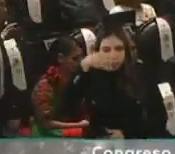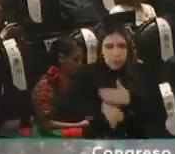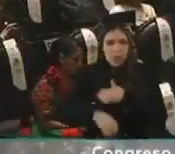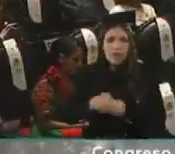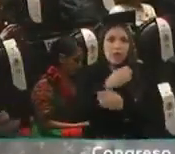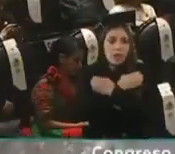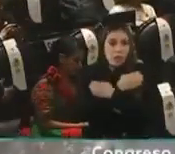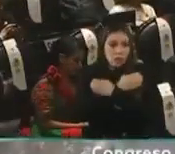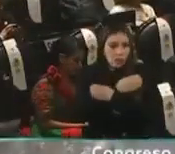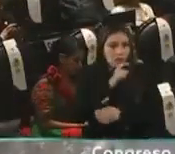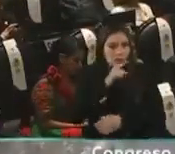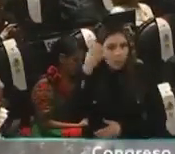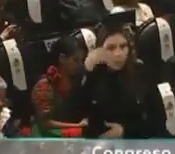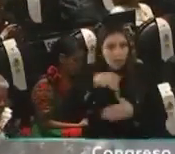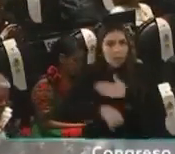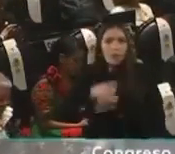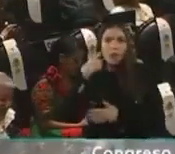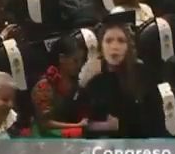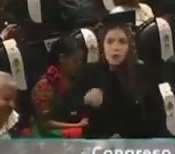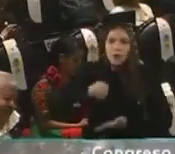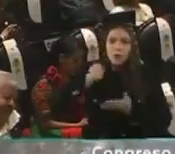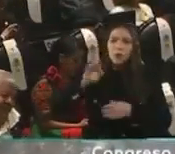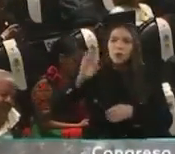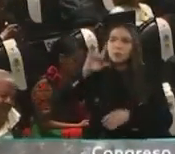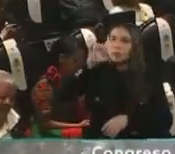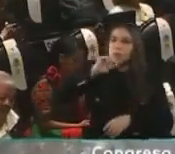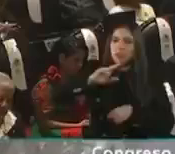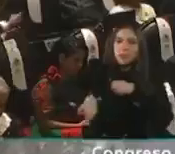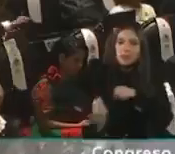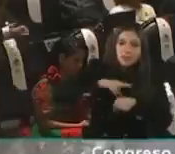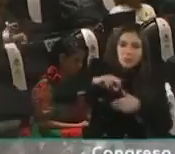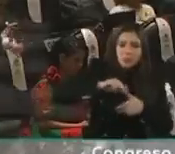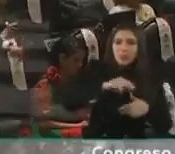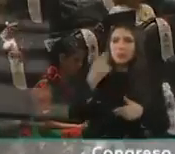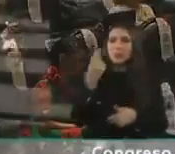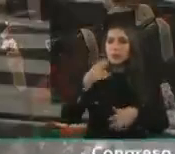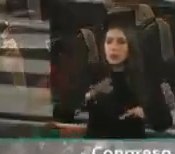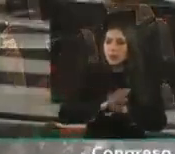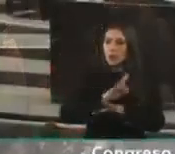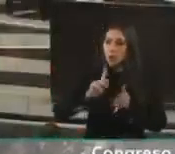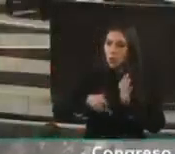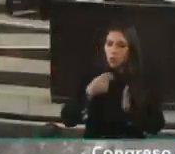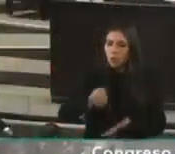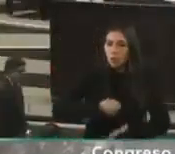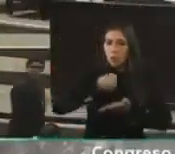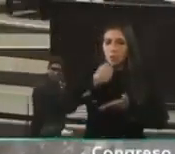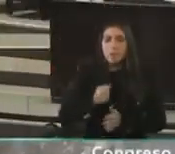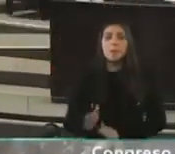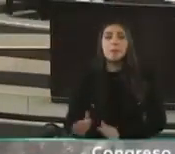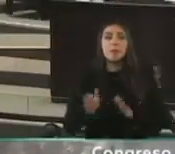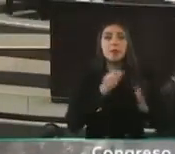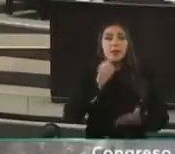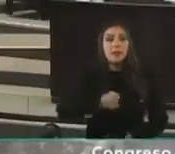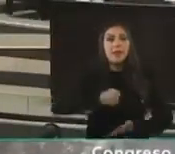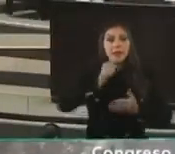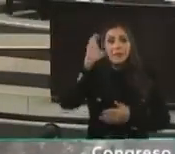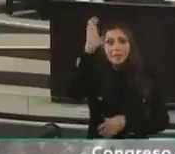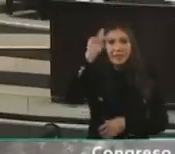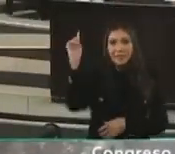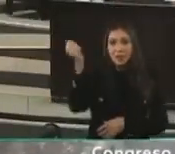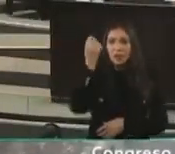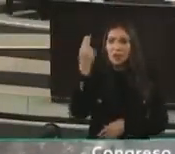de Desastres debe ser restituido y el presupuesto para ciencia y tecnología debe de